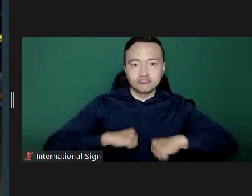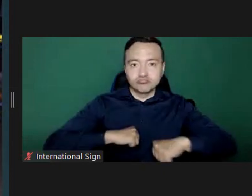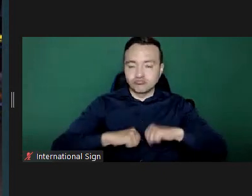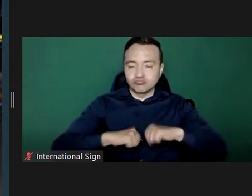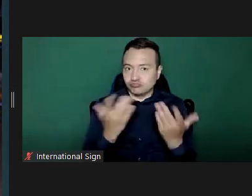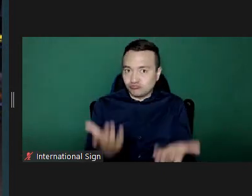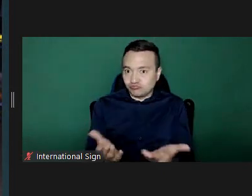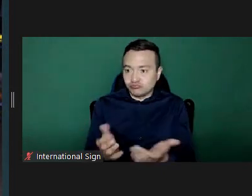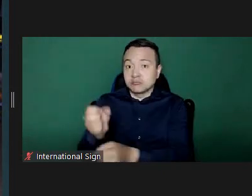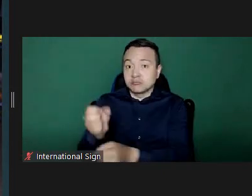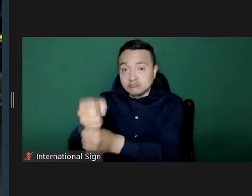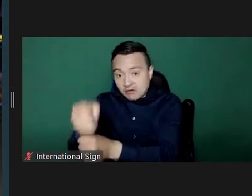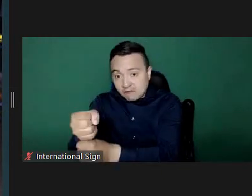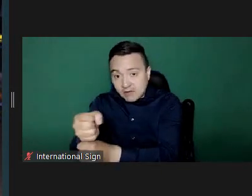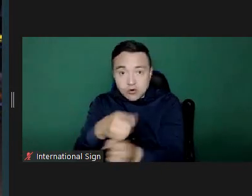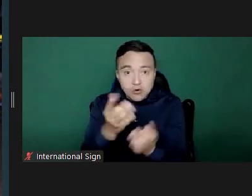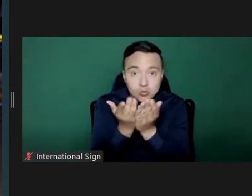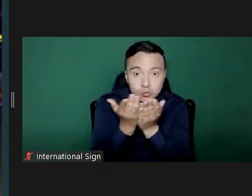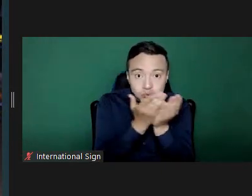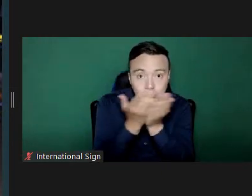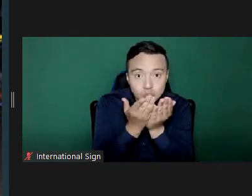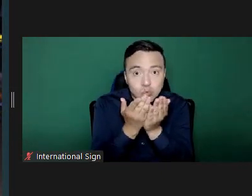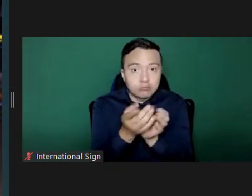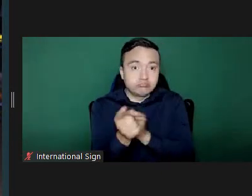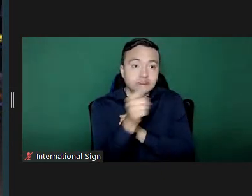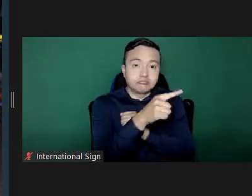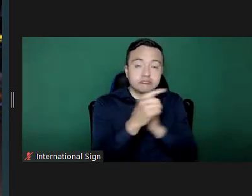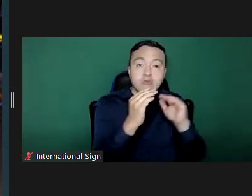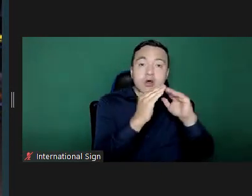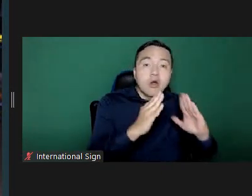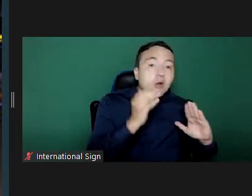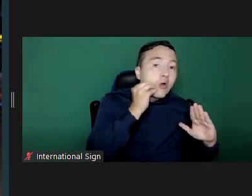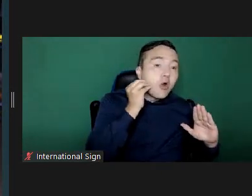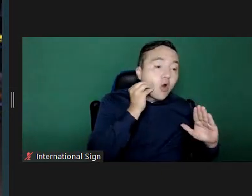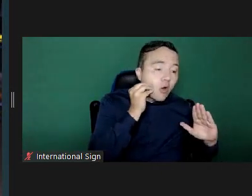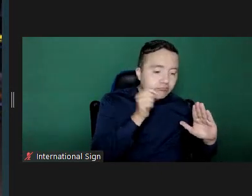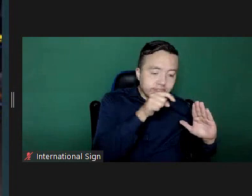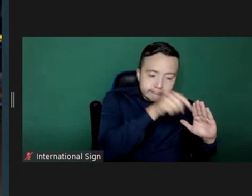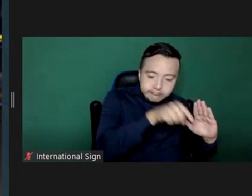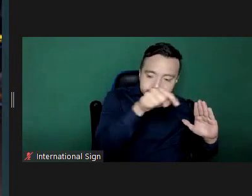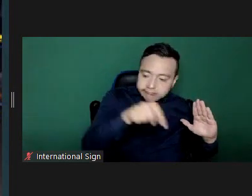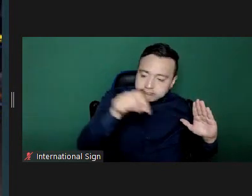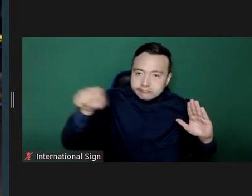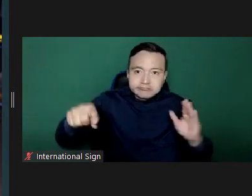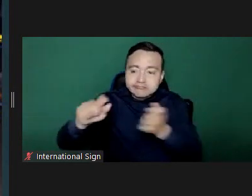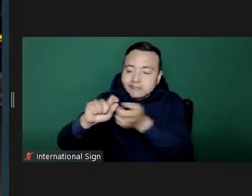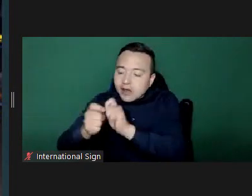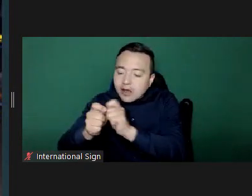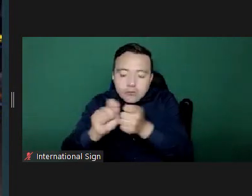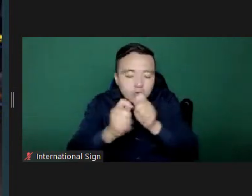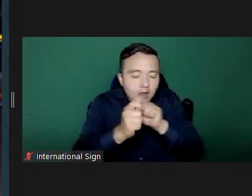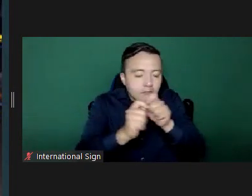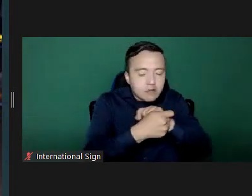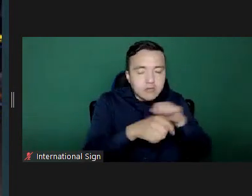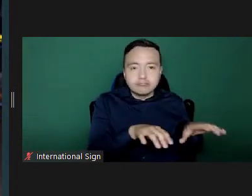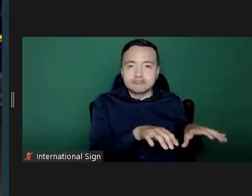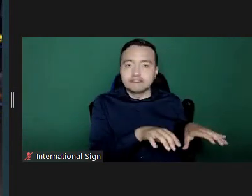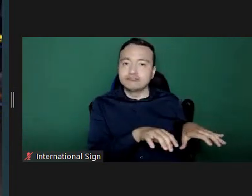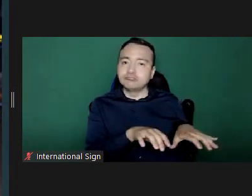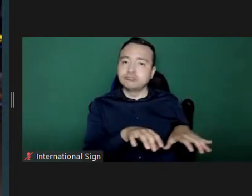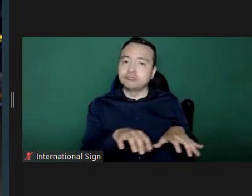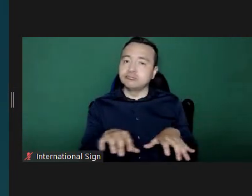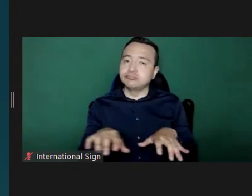la escuela, en el hogar, un cambio de conducta para optar por conductas más sanas. Y